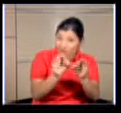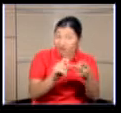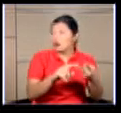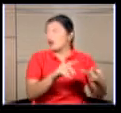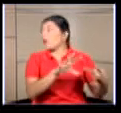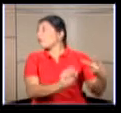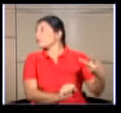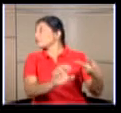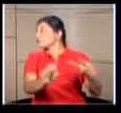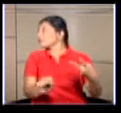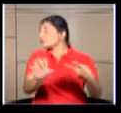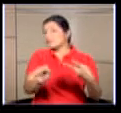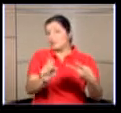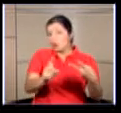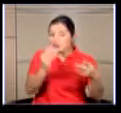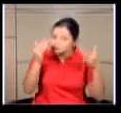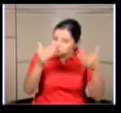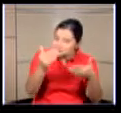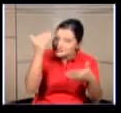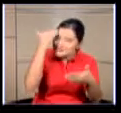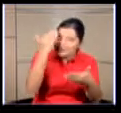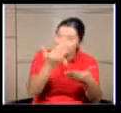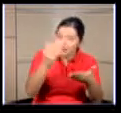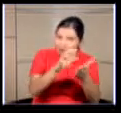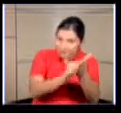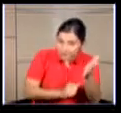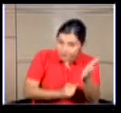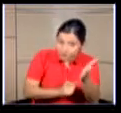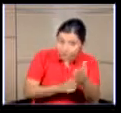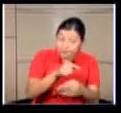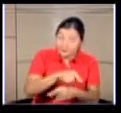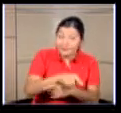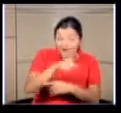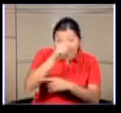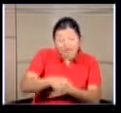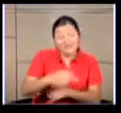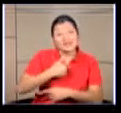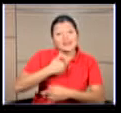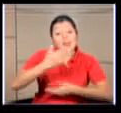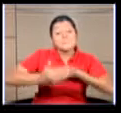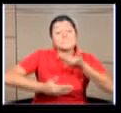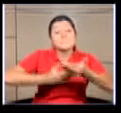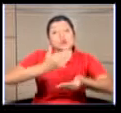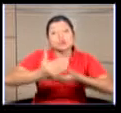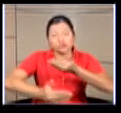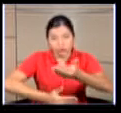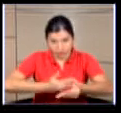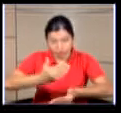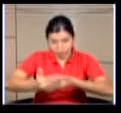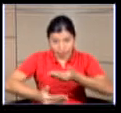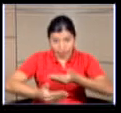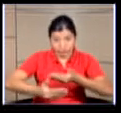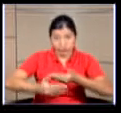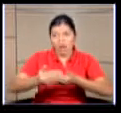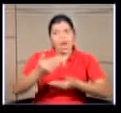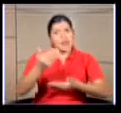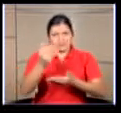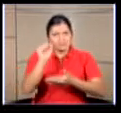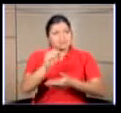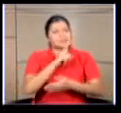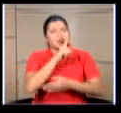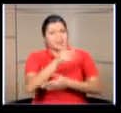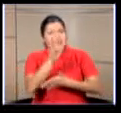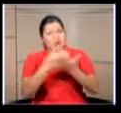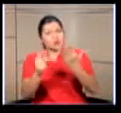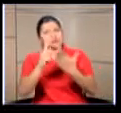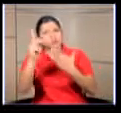hay, digamos, procesos de trabajo cotidiano de las instituciones que están siendo dañados. Hay programas como efectivamente el